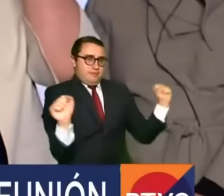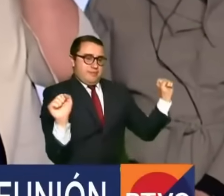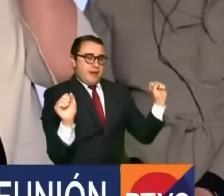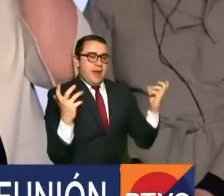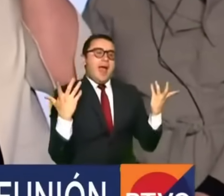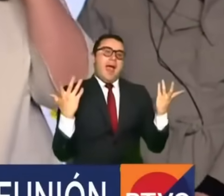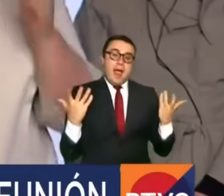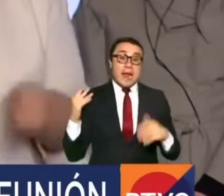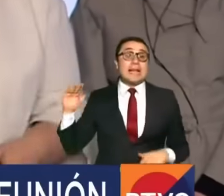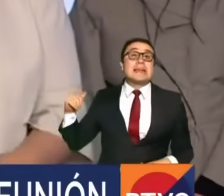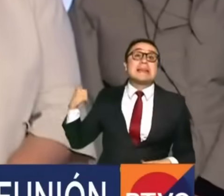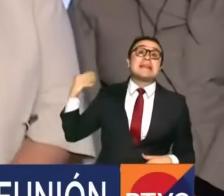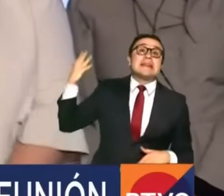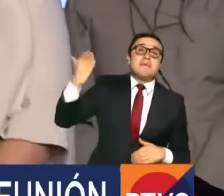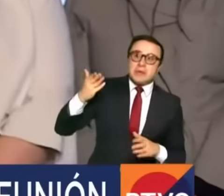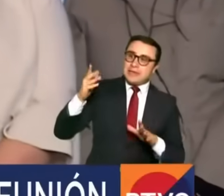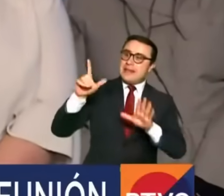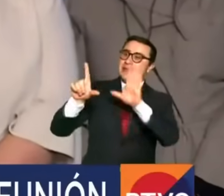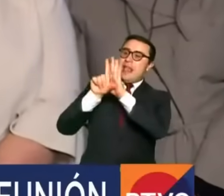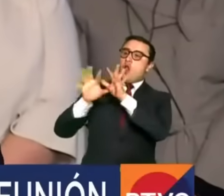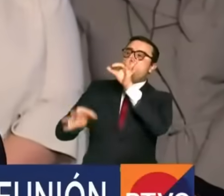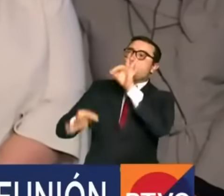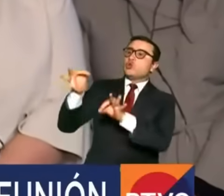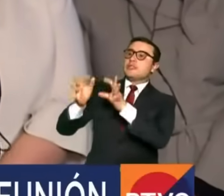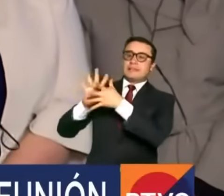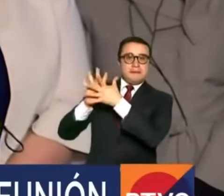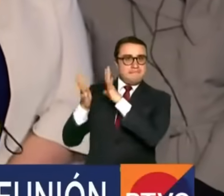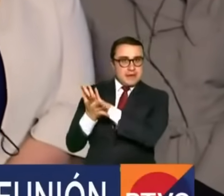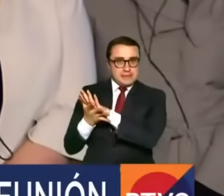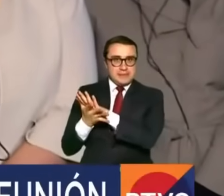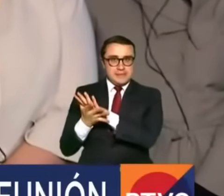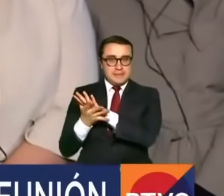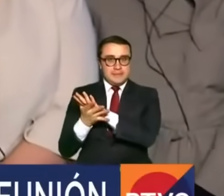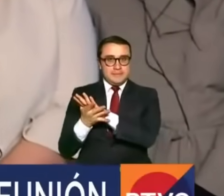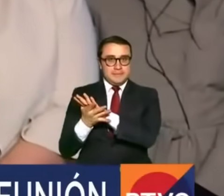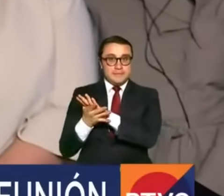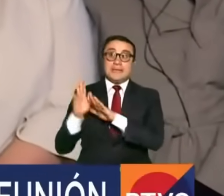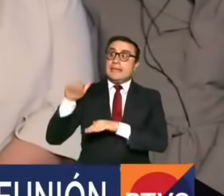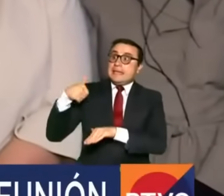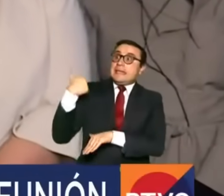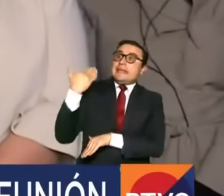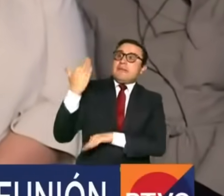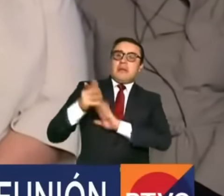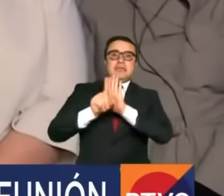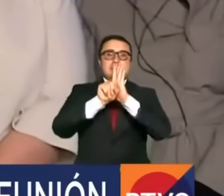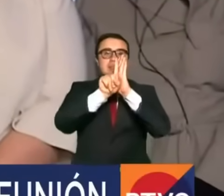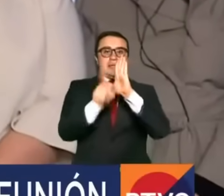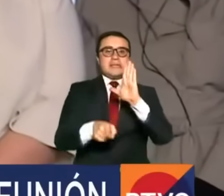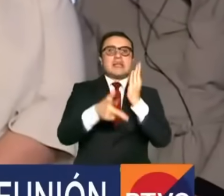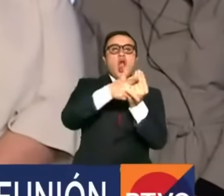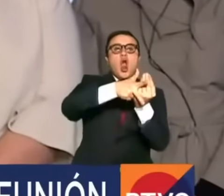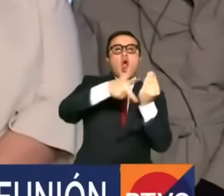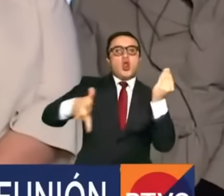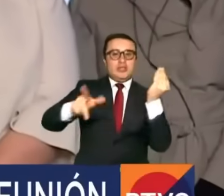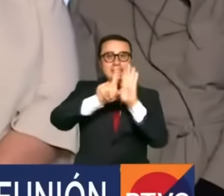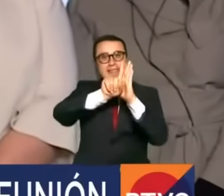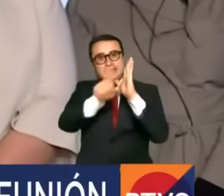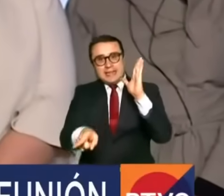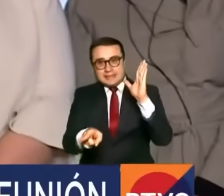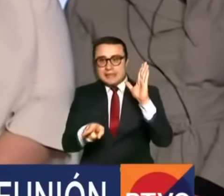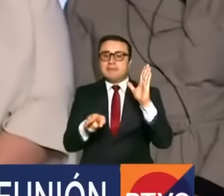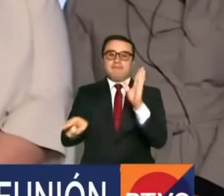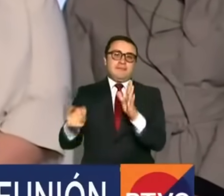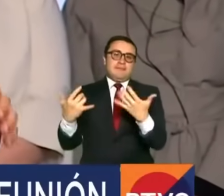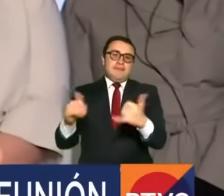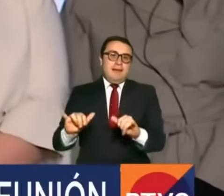Y después vino la discusión de la Ley de Justicia y Paz, y después la sentencia de la Corte Constitucional, que es la que